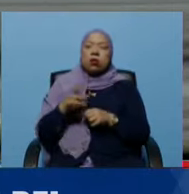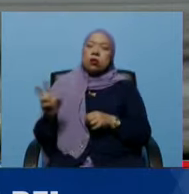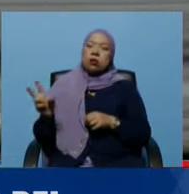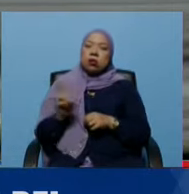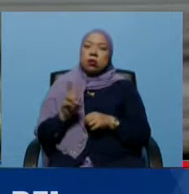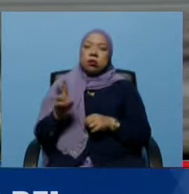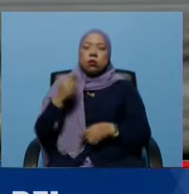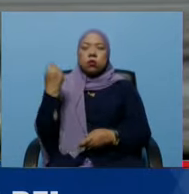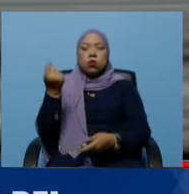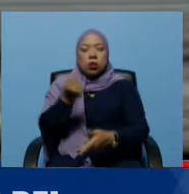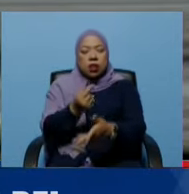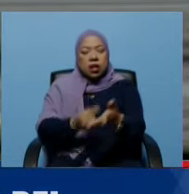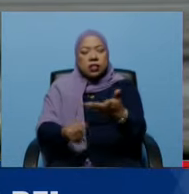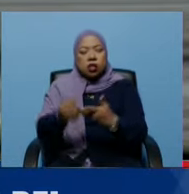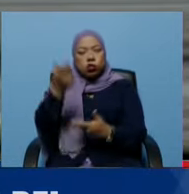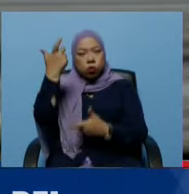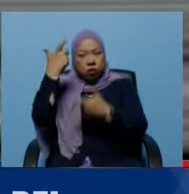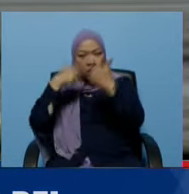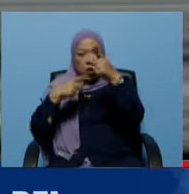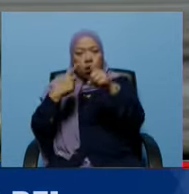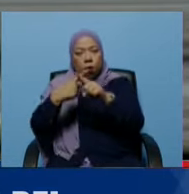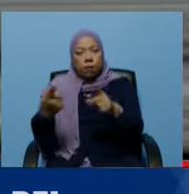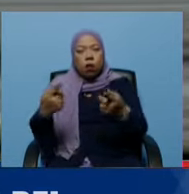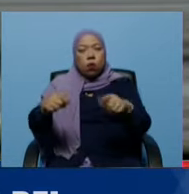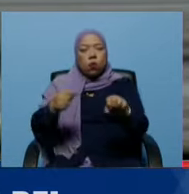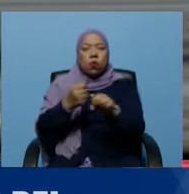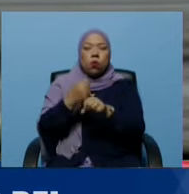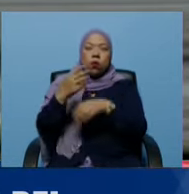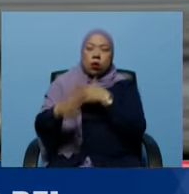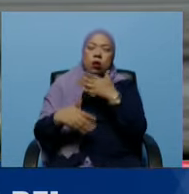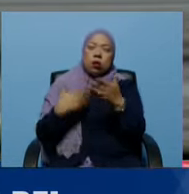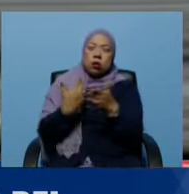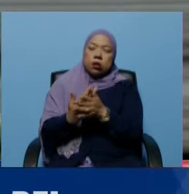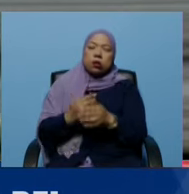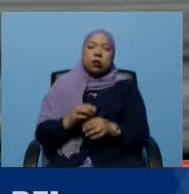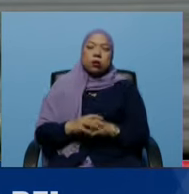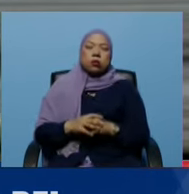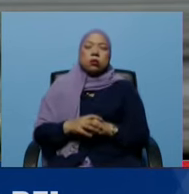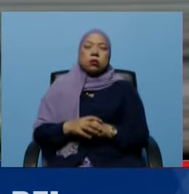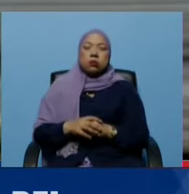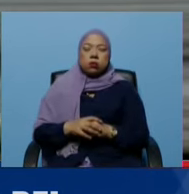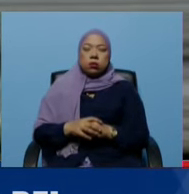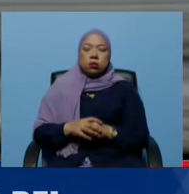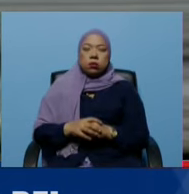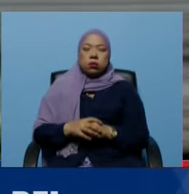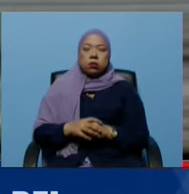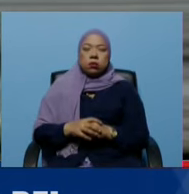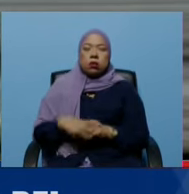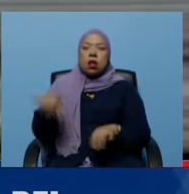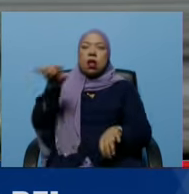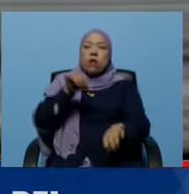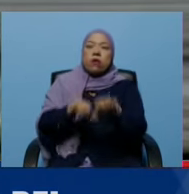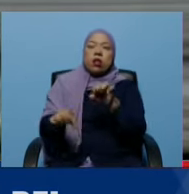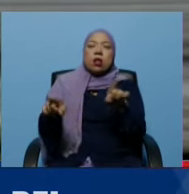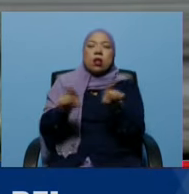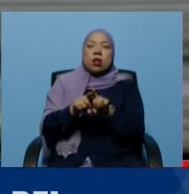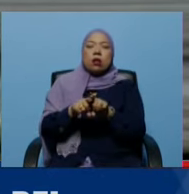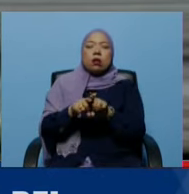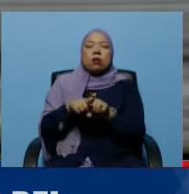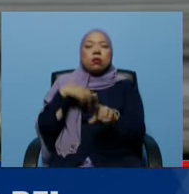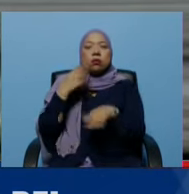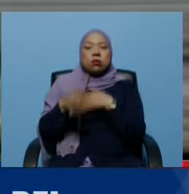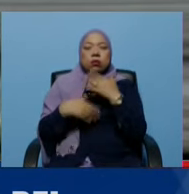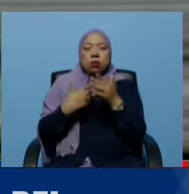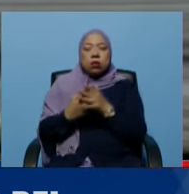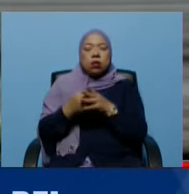que lo diseñó Chávez, pero las sanciones nos tirotearon y hubo que pararlo. Y estamos